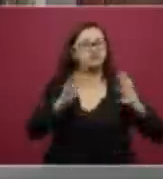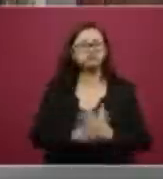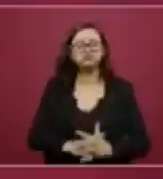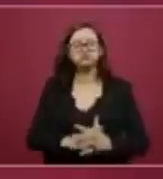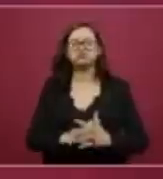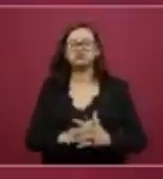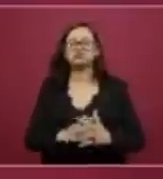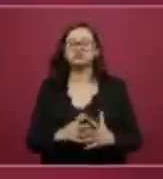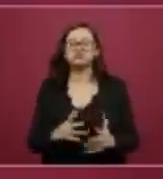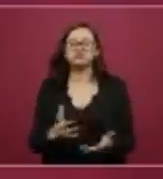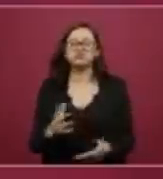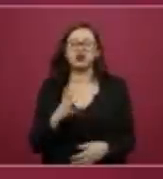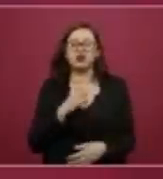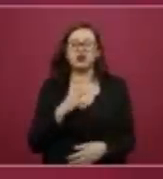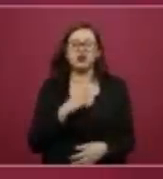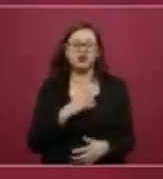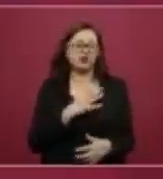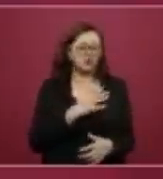y